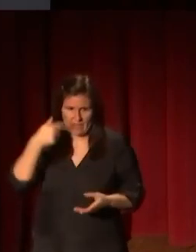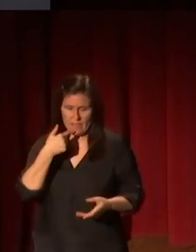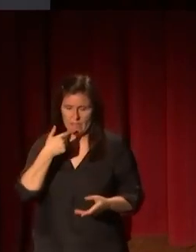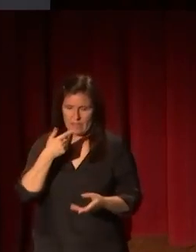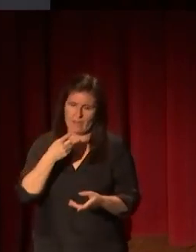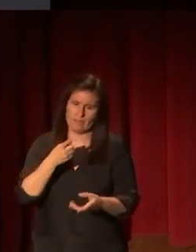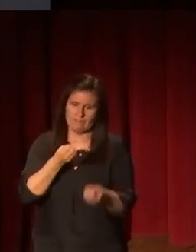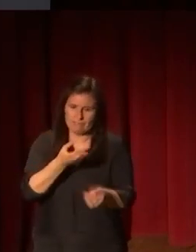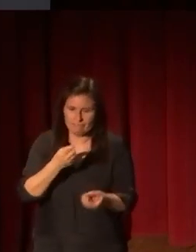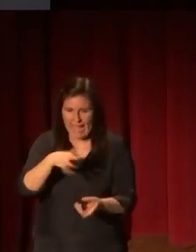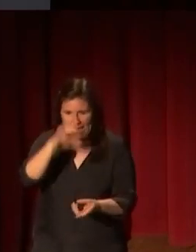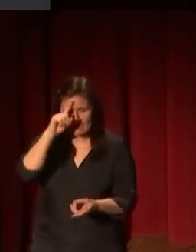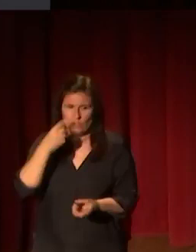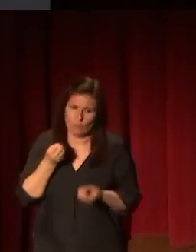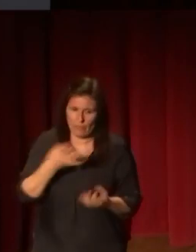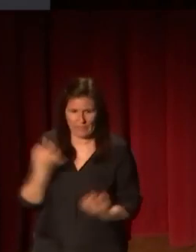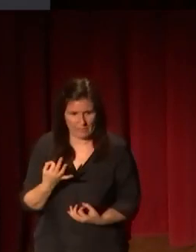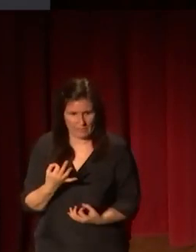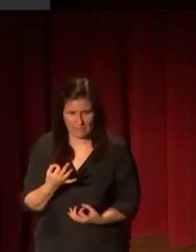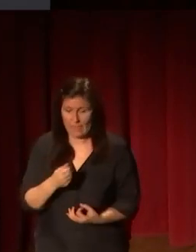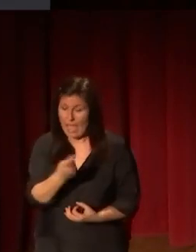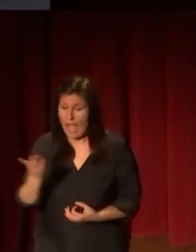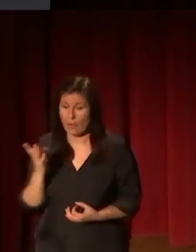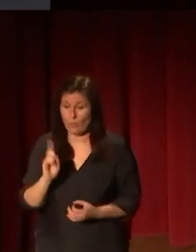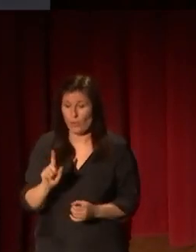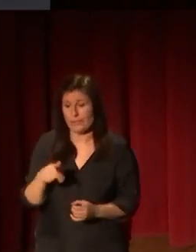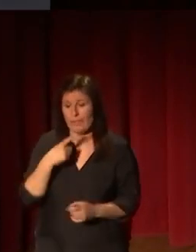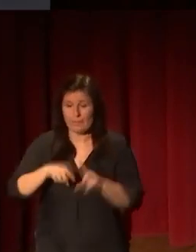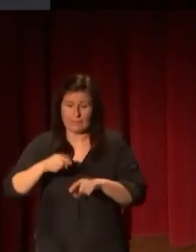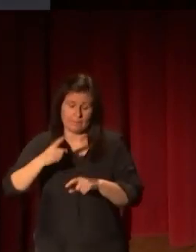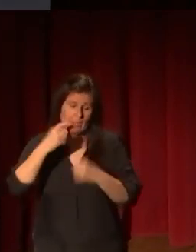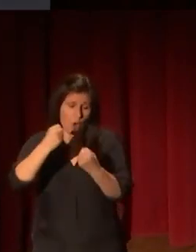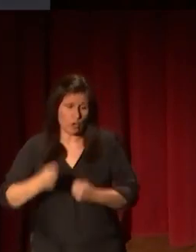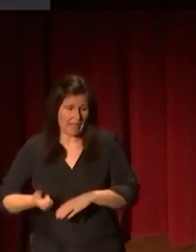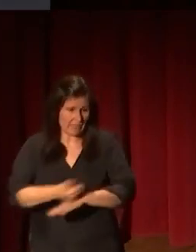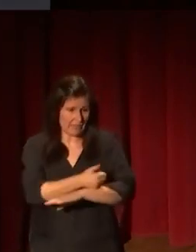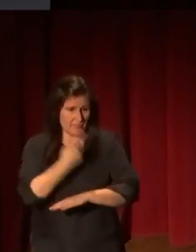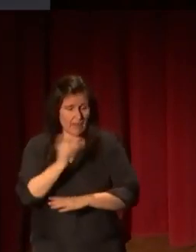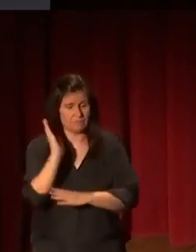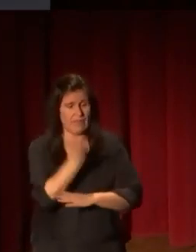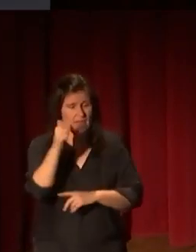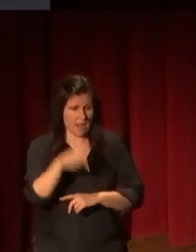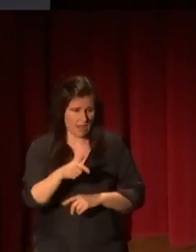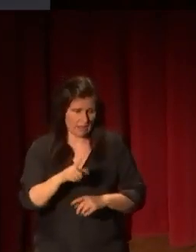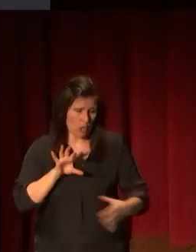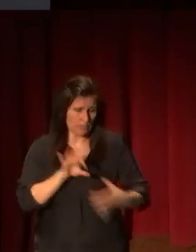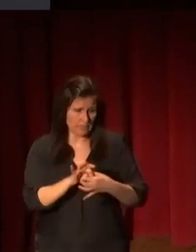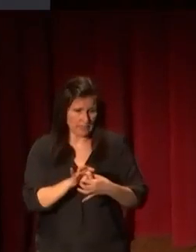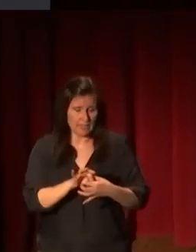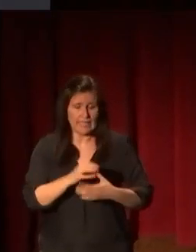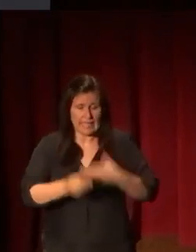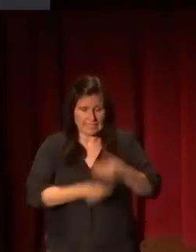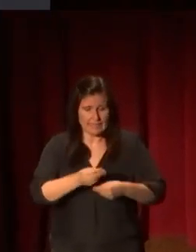públicamente su arrepentimiento quedando algunos a disposición de la autoridad civil para aplicar la pena correspondiente que se